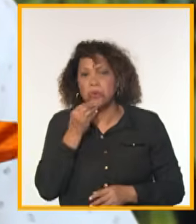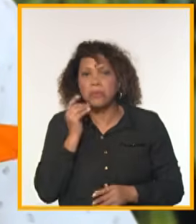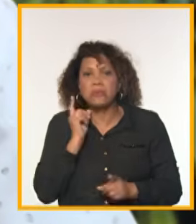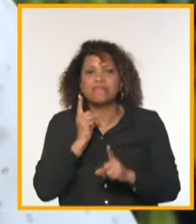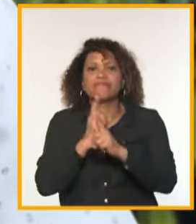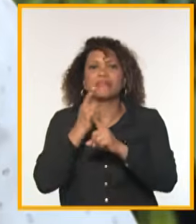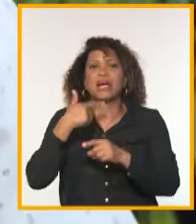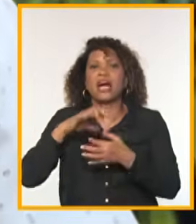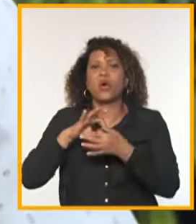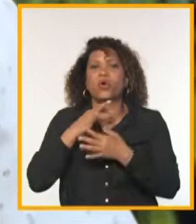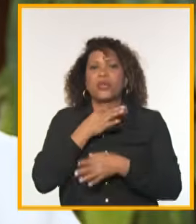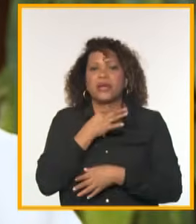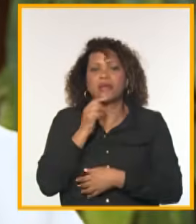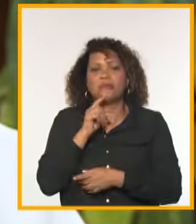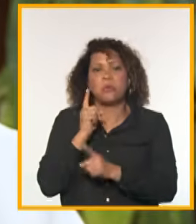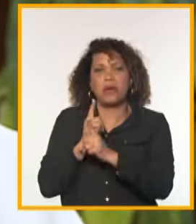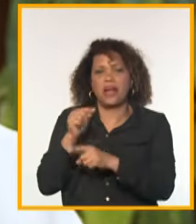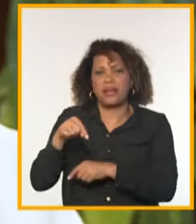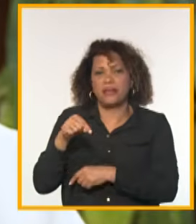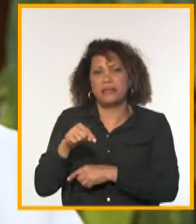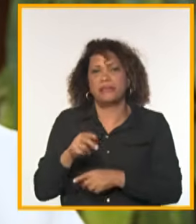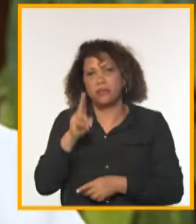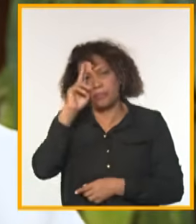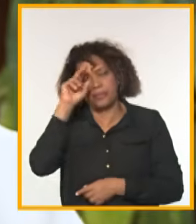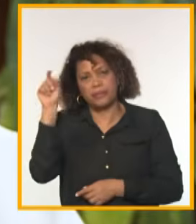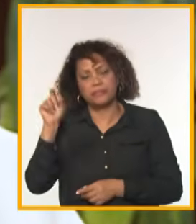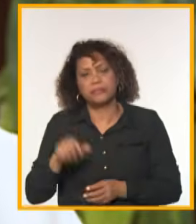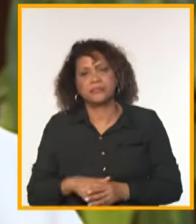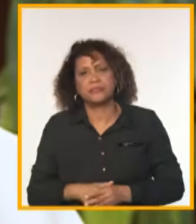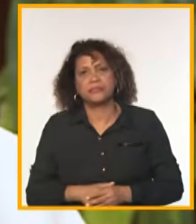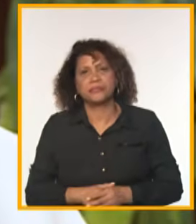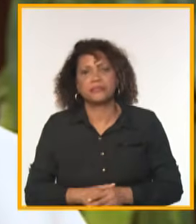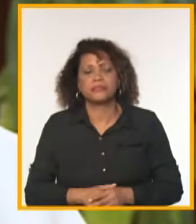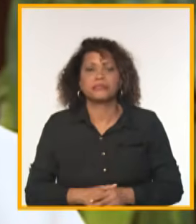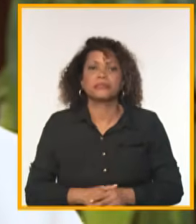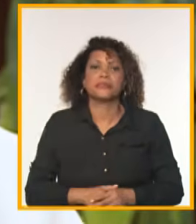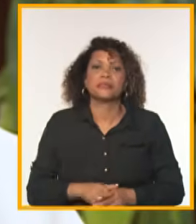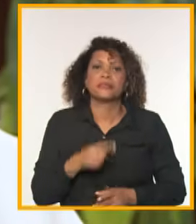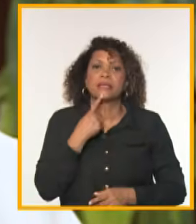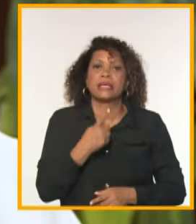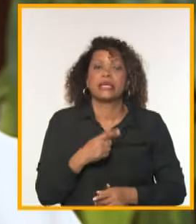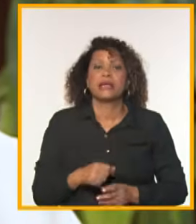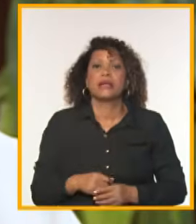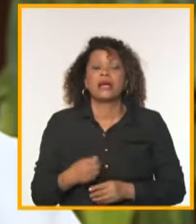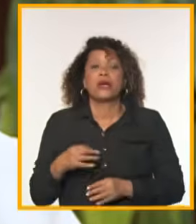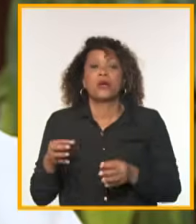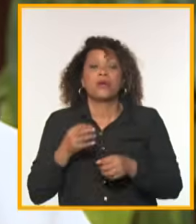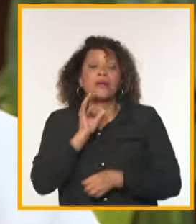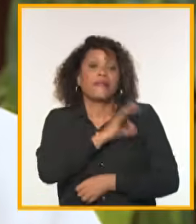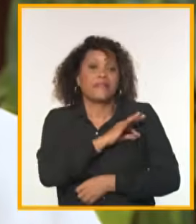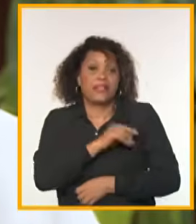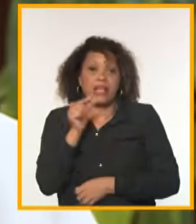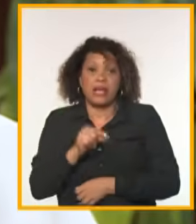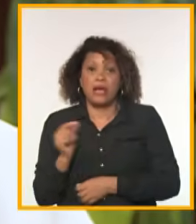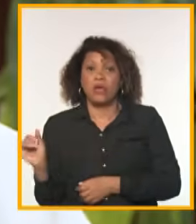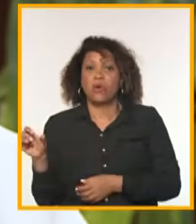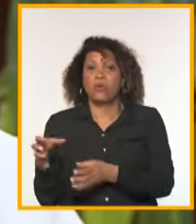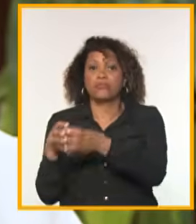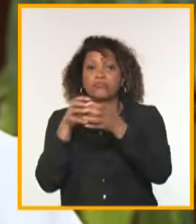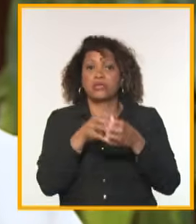Jorge aquí en el IPK. Cuando los delegados que llegaron a